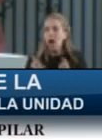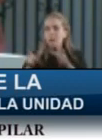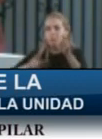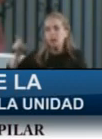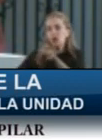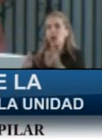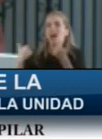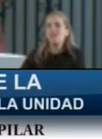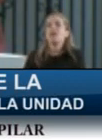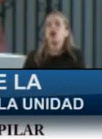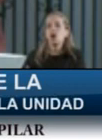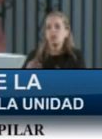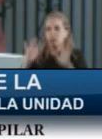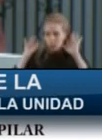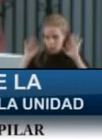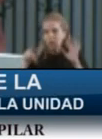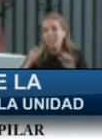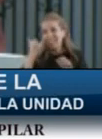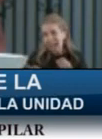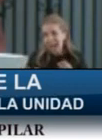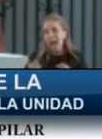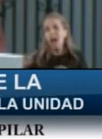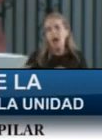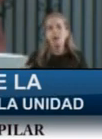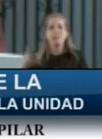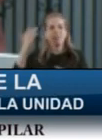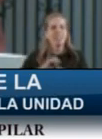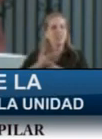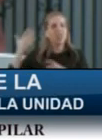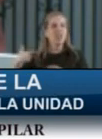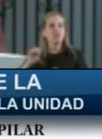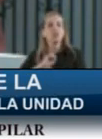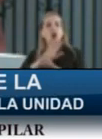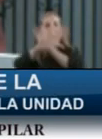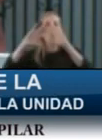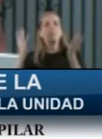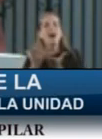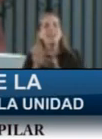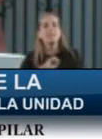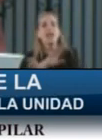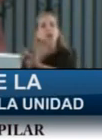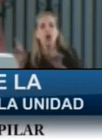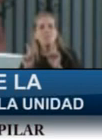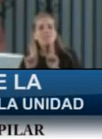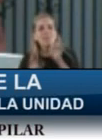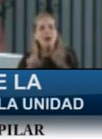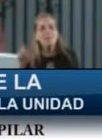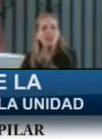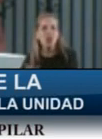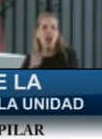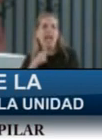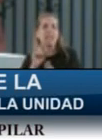Se aprovecharon de la pandemia y se quieren aprovechar ahora de la guerra. Son los mismos de siempre que siembran el desánimo,